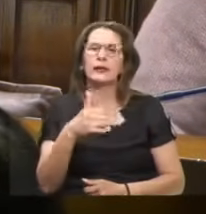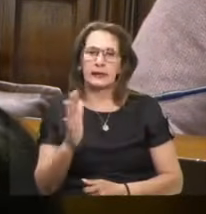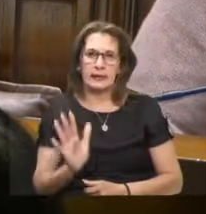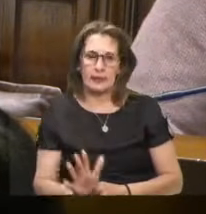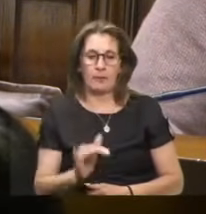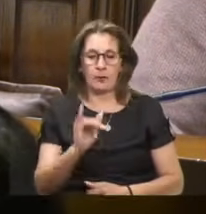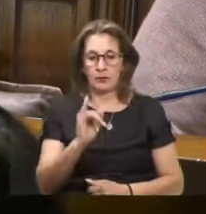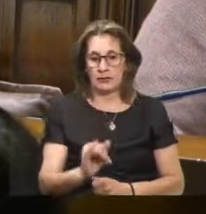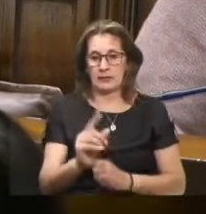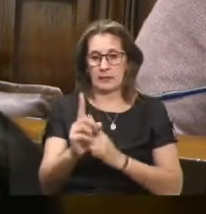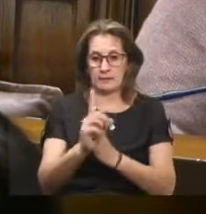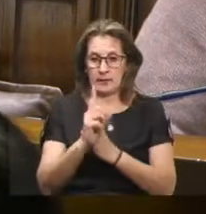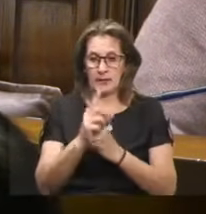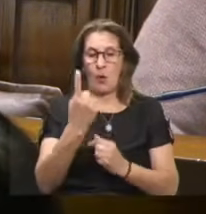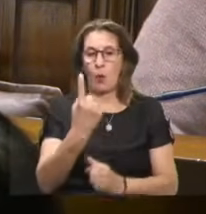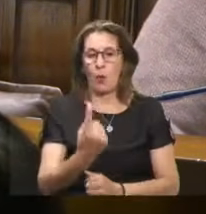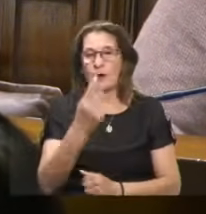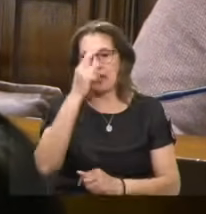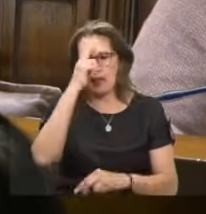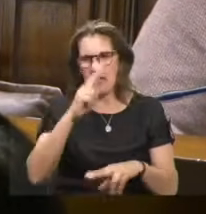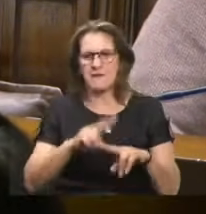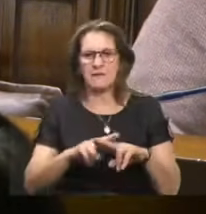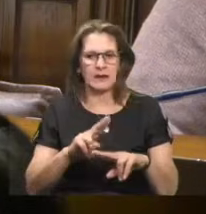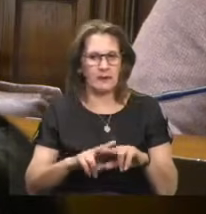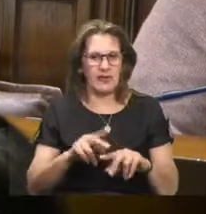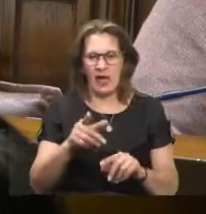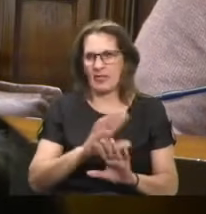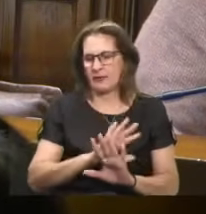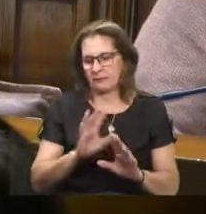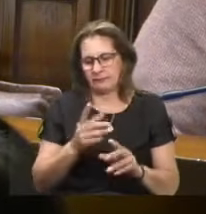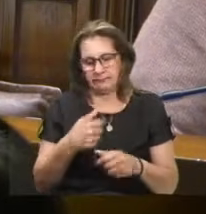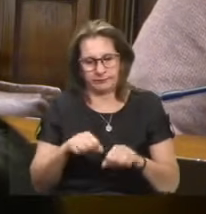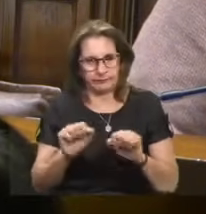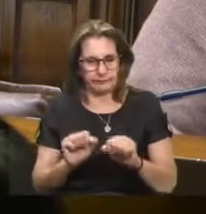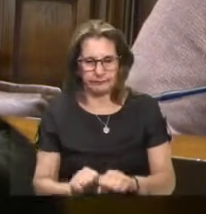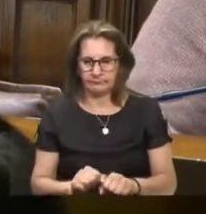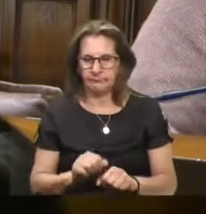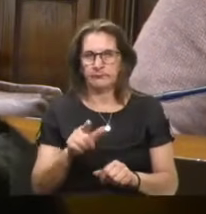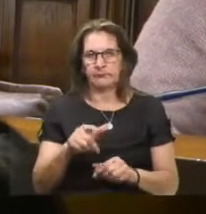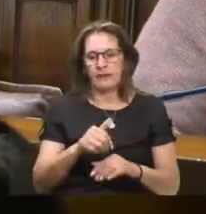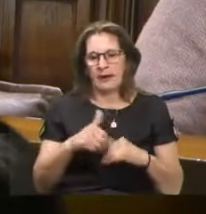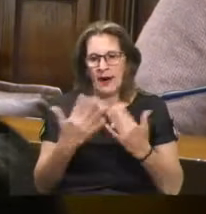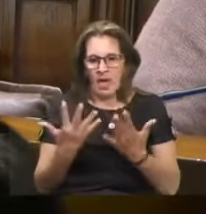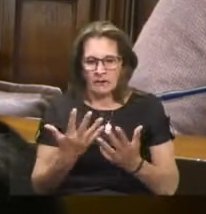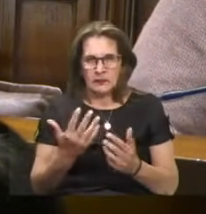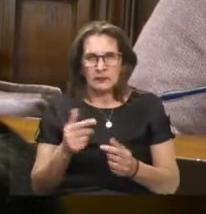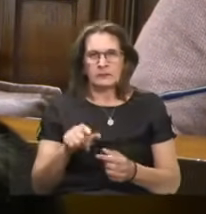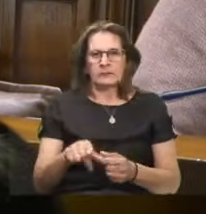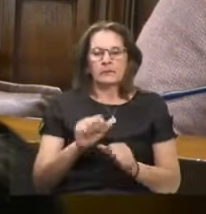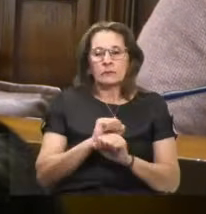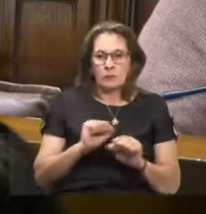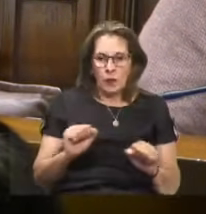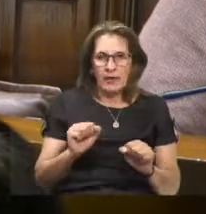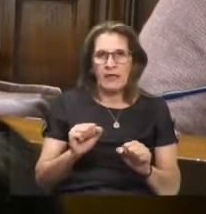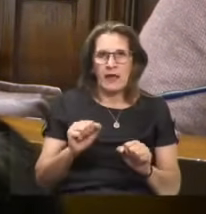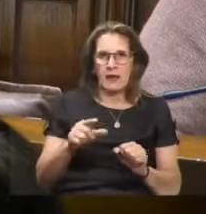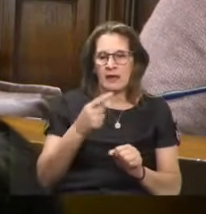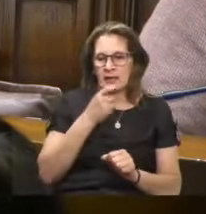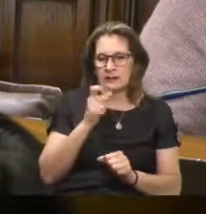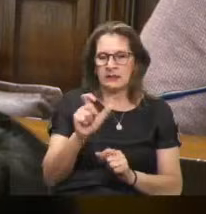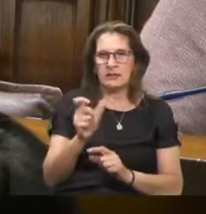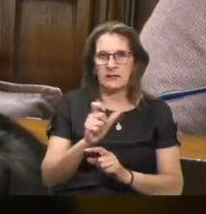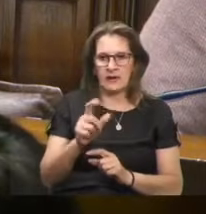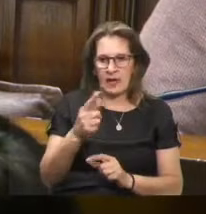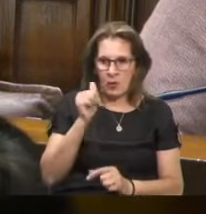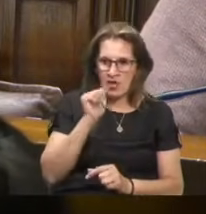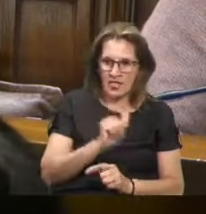alguien que padece una enfermedad autoinmune o degenerativa grave, pueda significar un